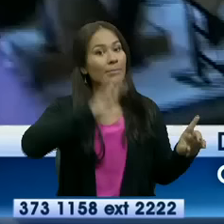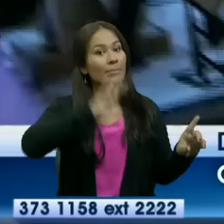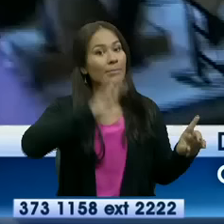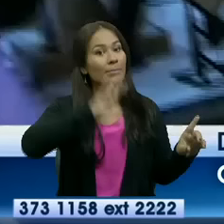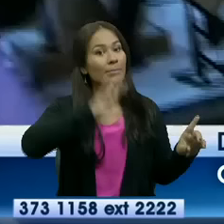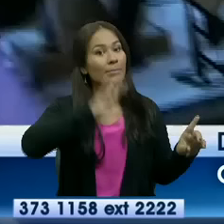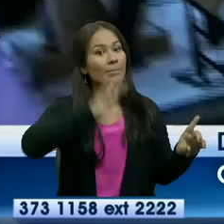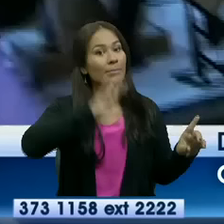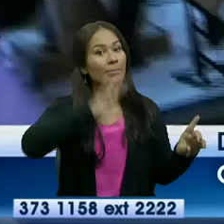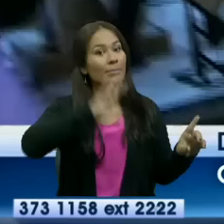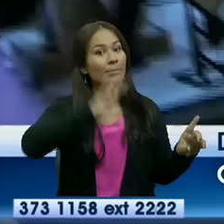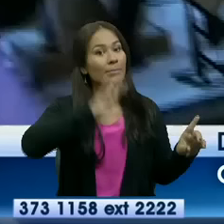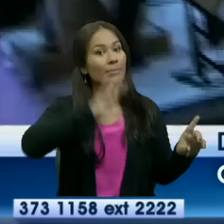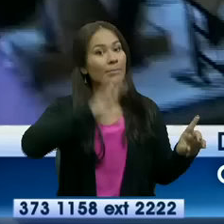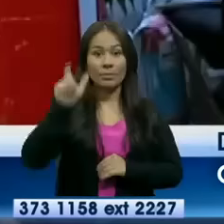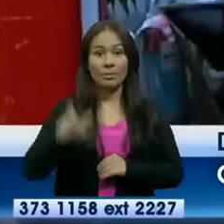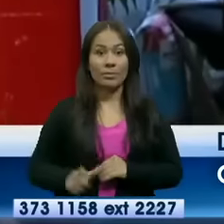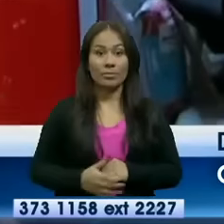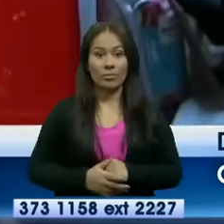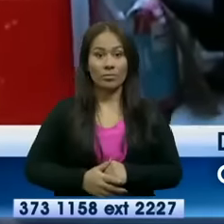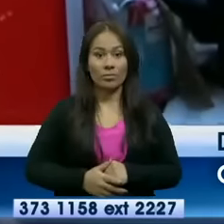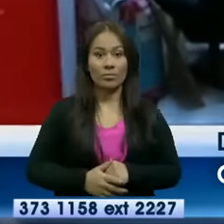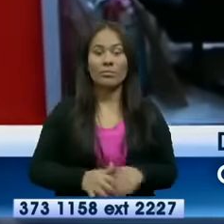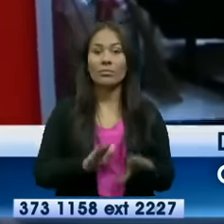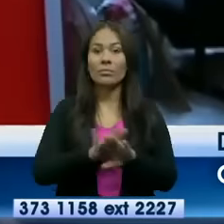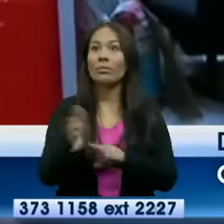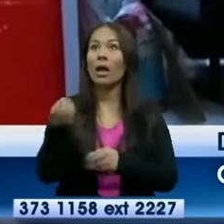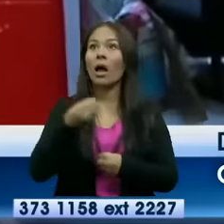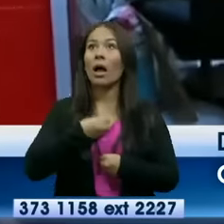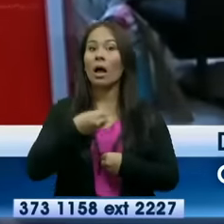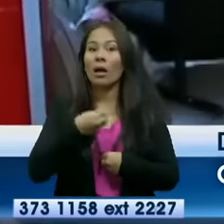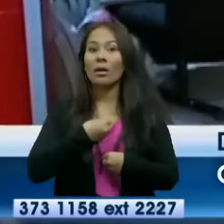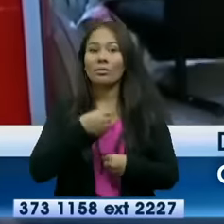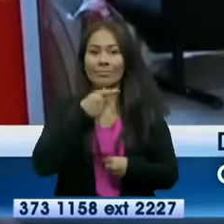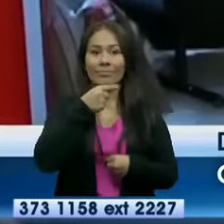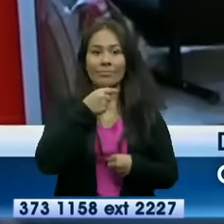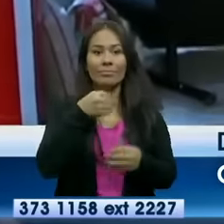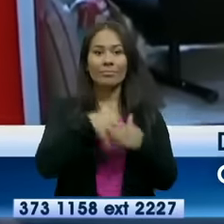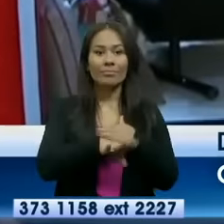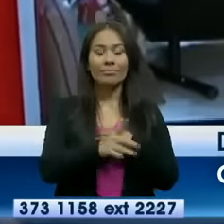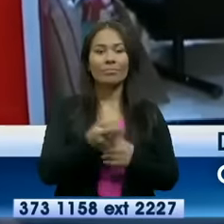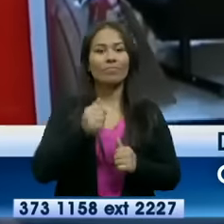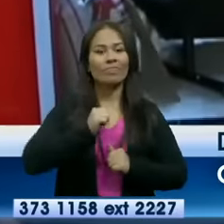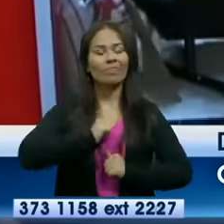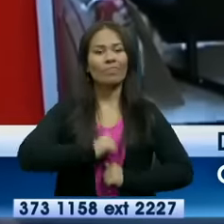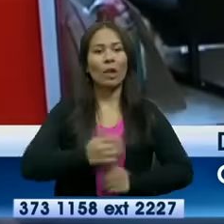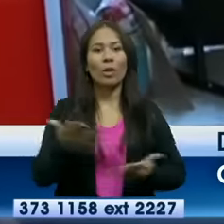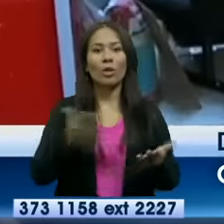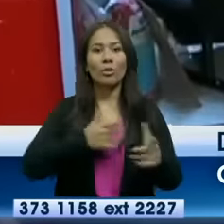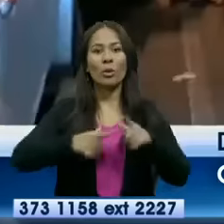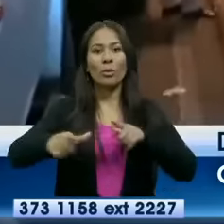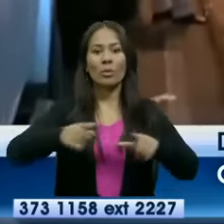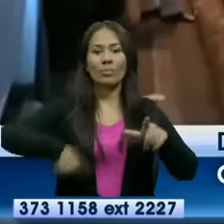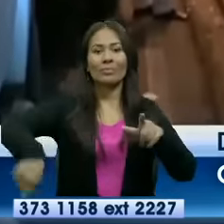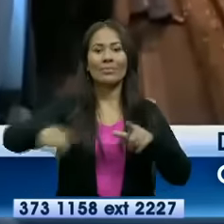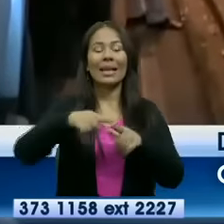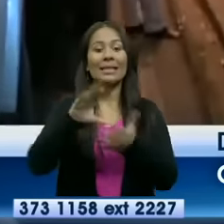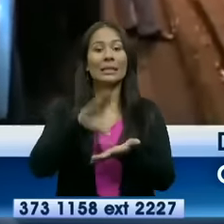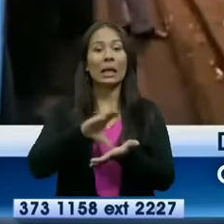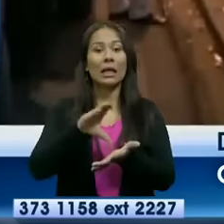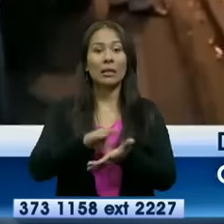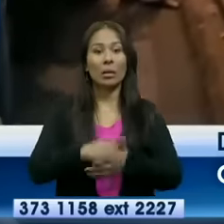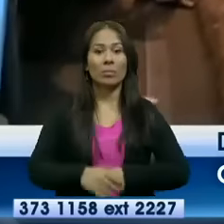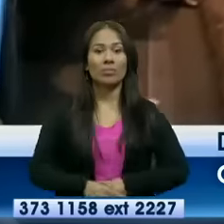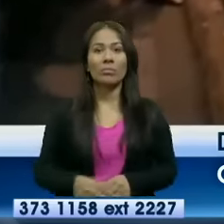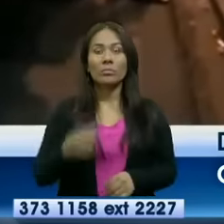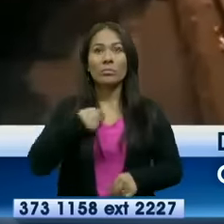persona a quien se le había ordenado la medida cautelar de la prisión preventiva se encontraba en un local en el centro de la ciudad, había